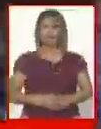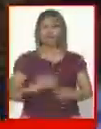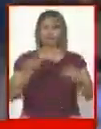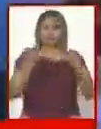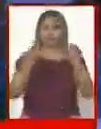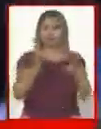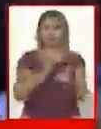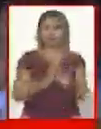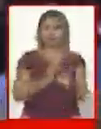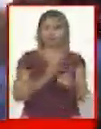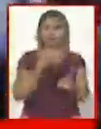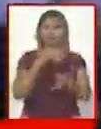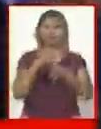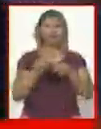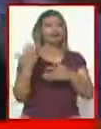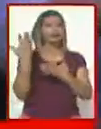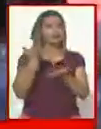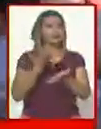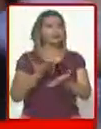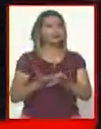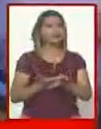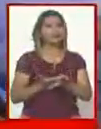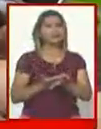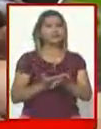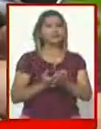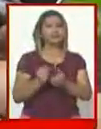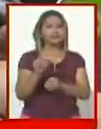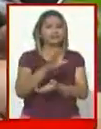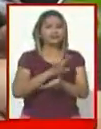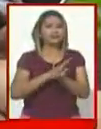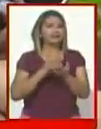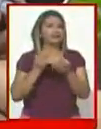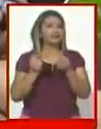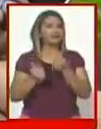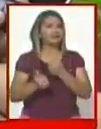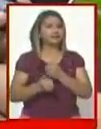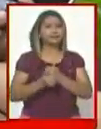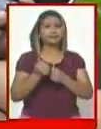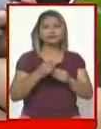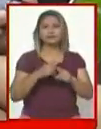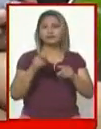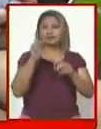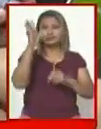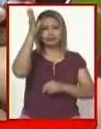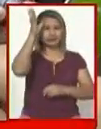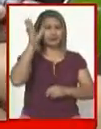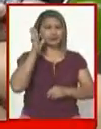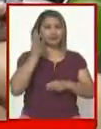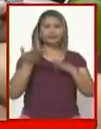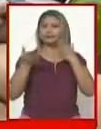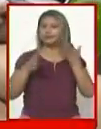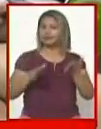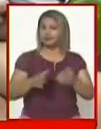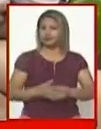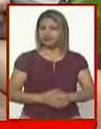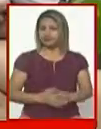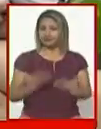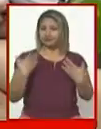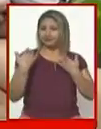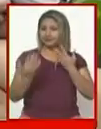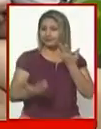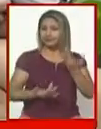Por informes médicos venían muy complicados, las personas, los padres lamentablemente tenían